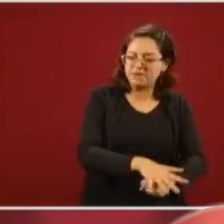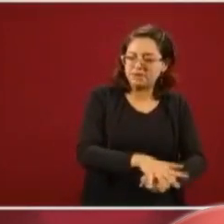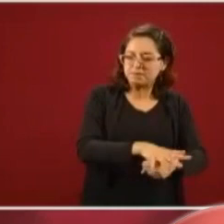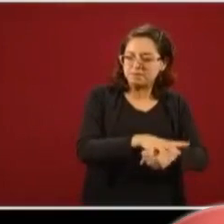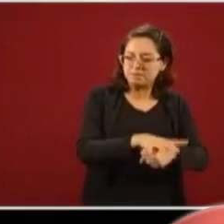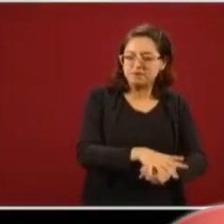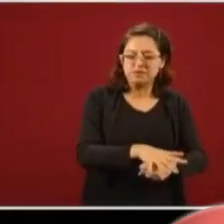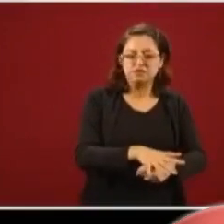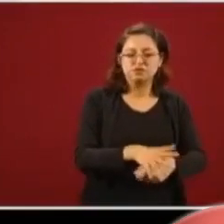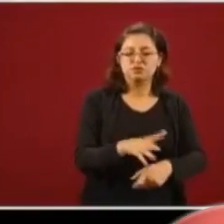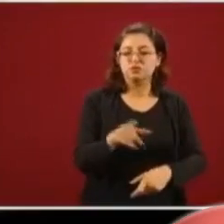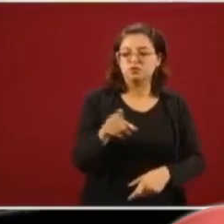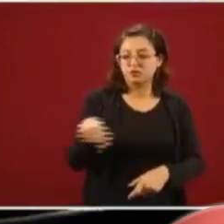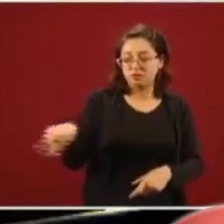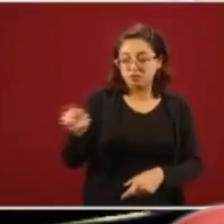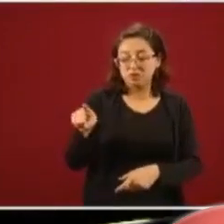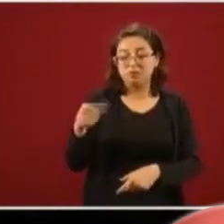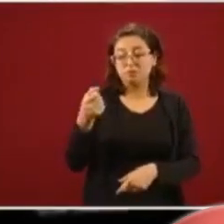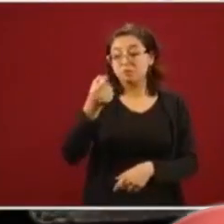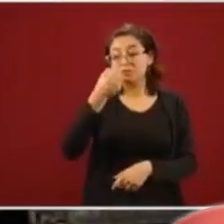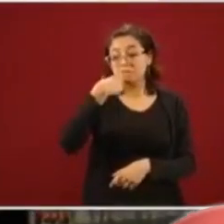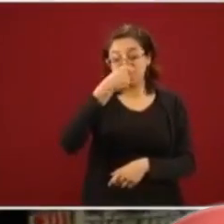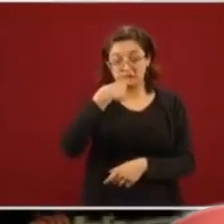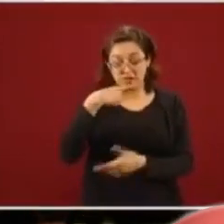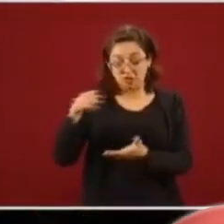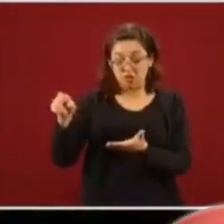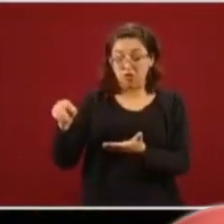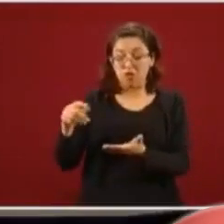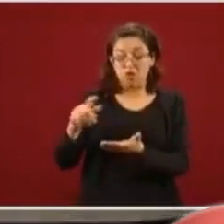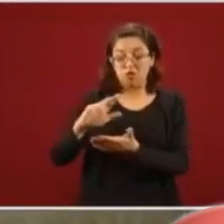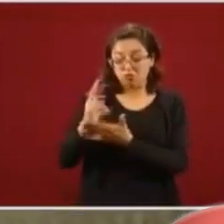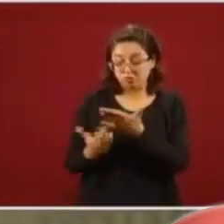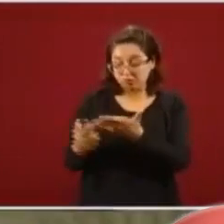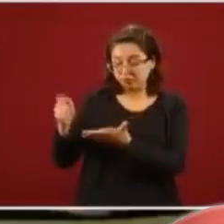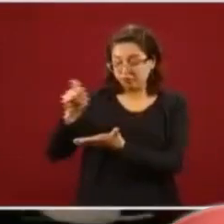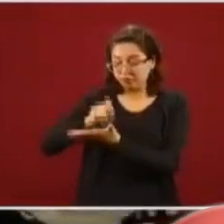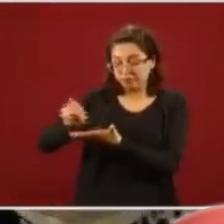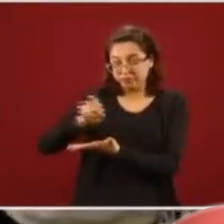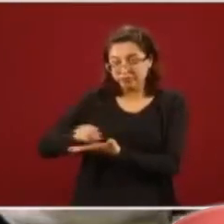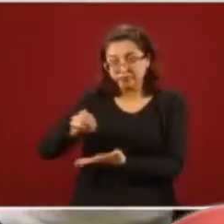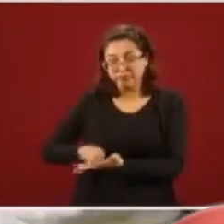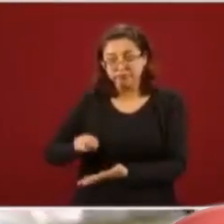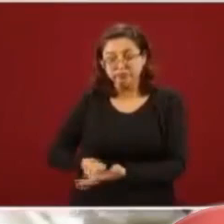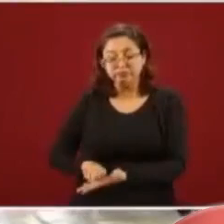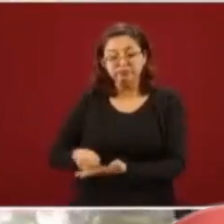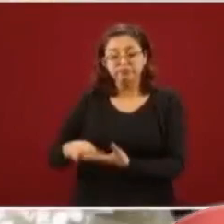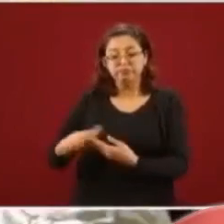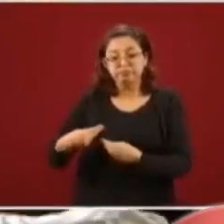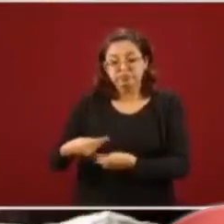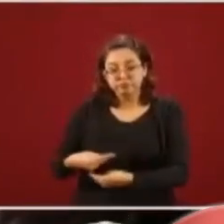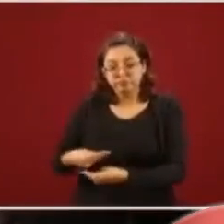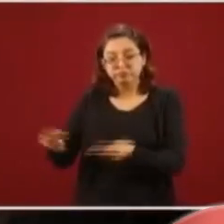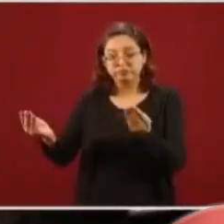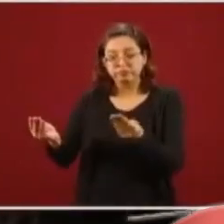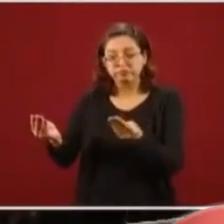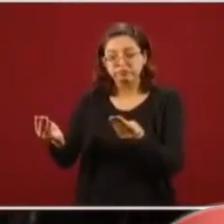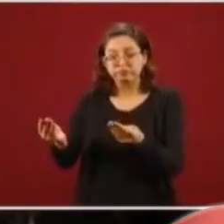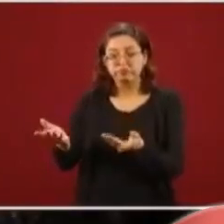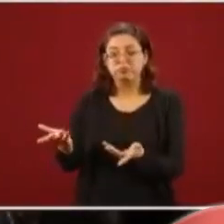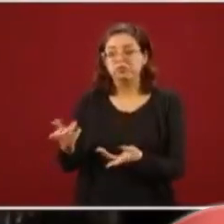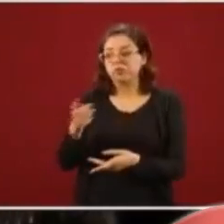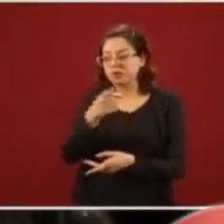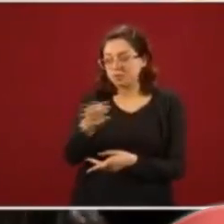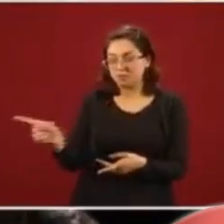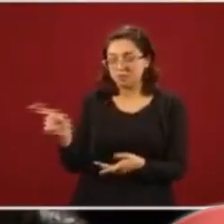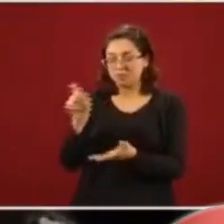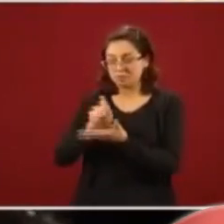los médicos que recetan, las personas profesionales de la medicina, médicas, médicos, que recetan